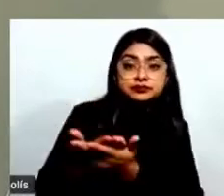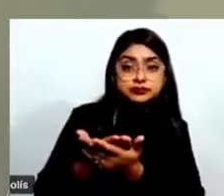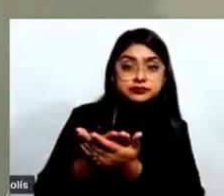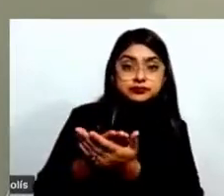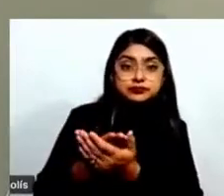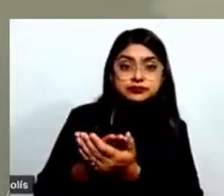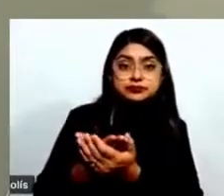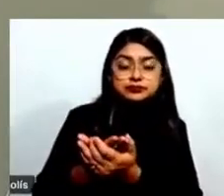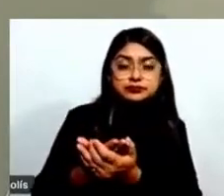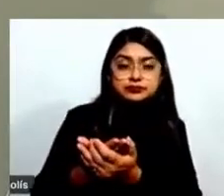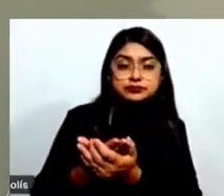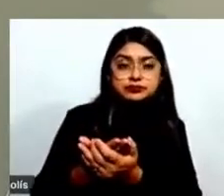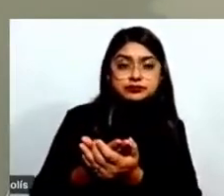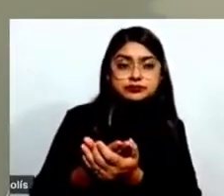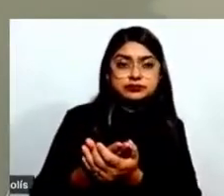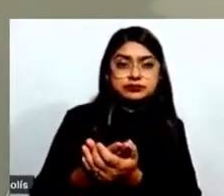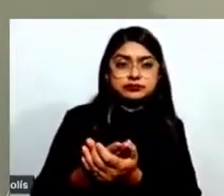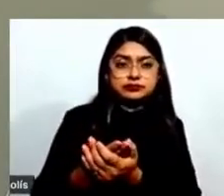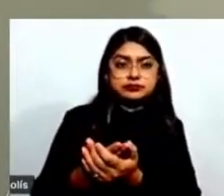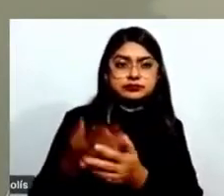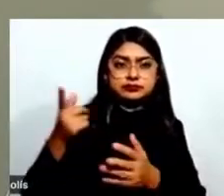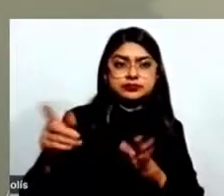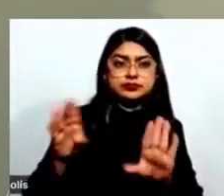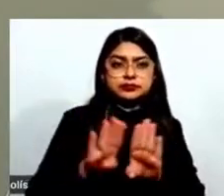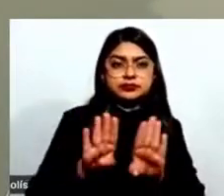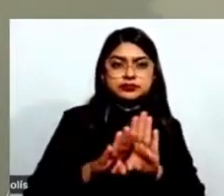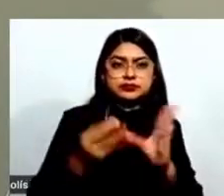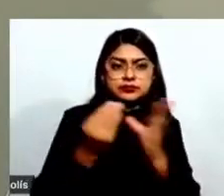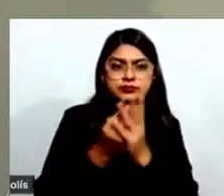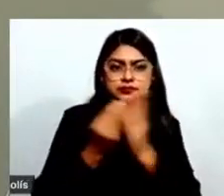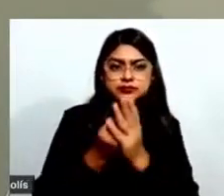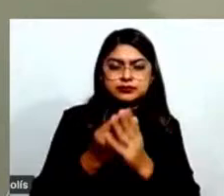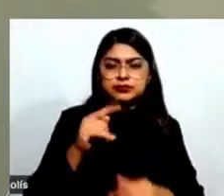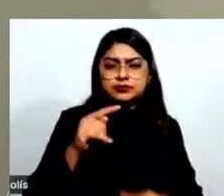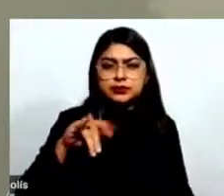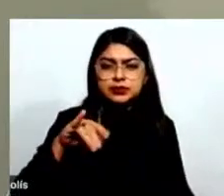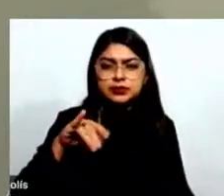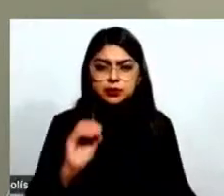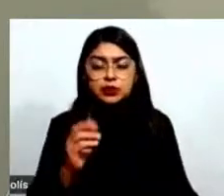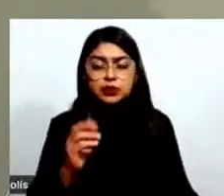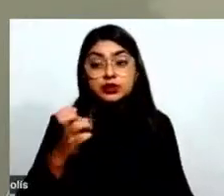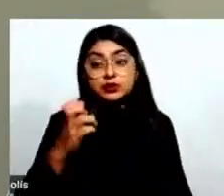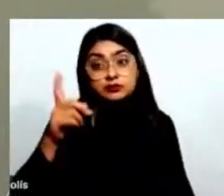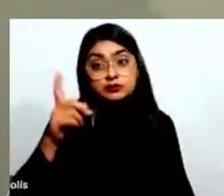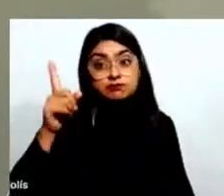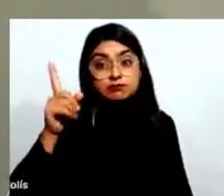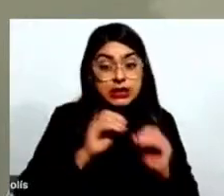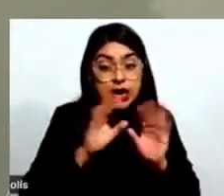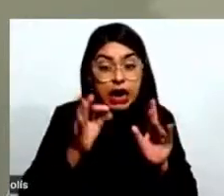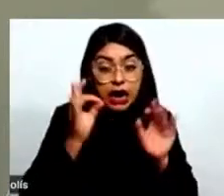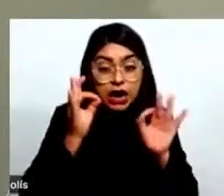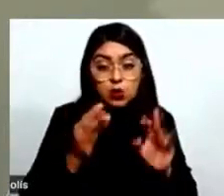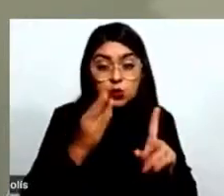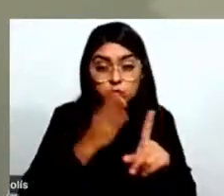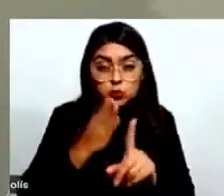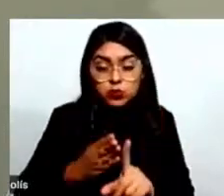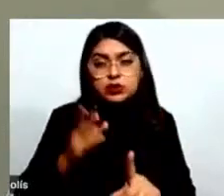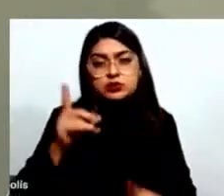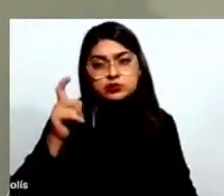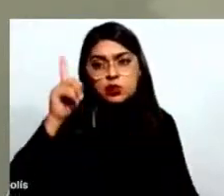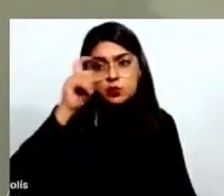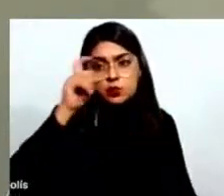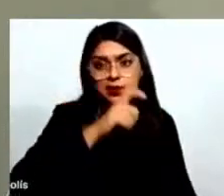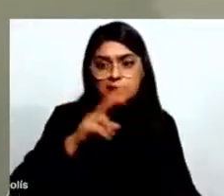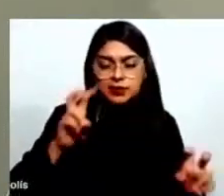digamos, una tipicidad estricta en esto sería como complejo, sobre todo en materia disciplinaria, pero también yo creo que se presenta como toda